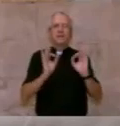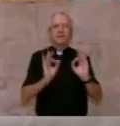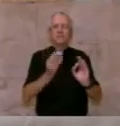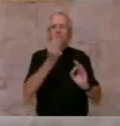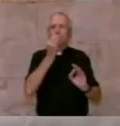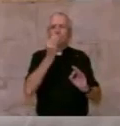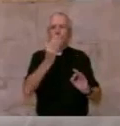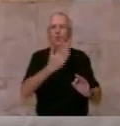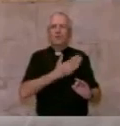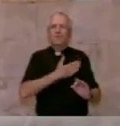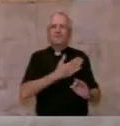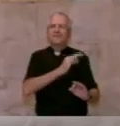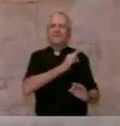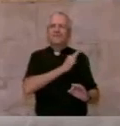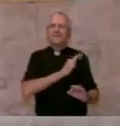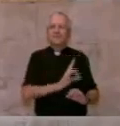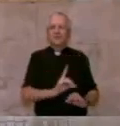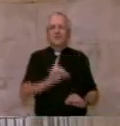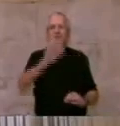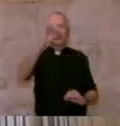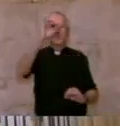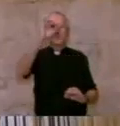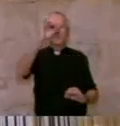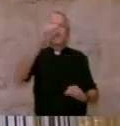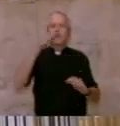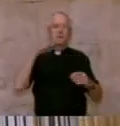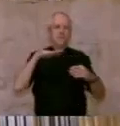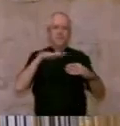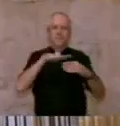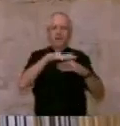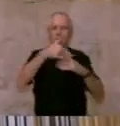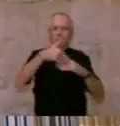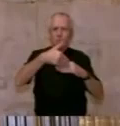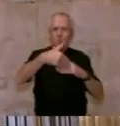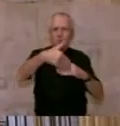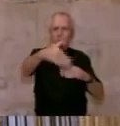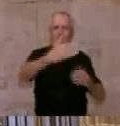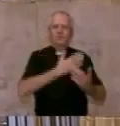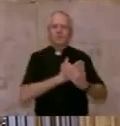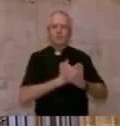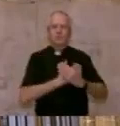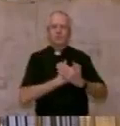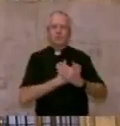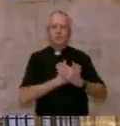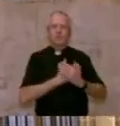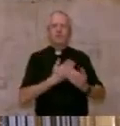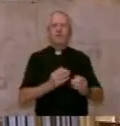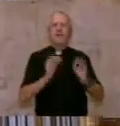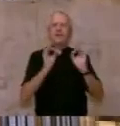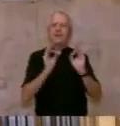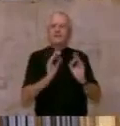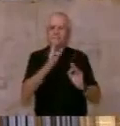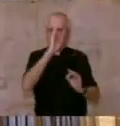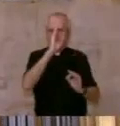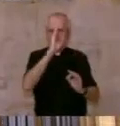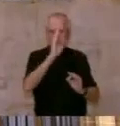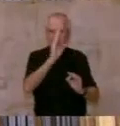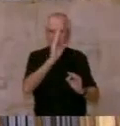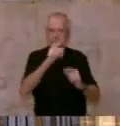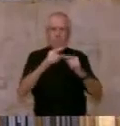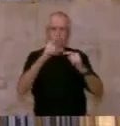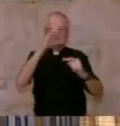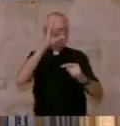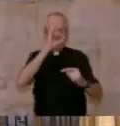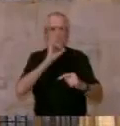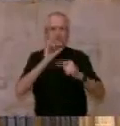Qué bueno es el Señor, perdura eternamente su amor, es fiel por